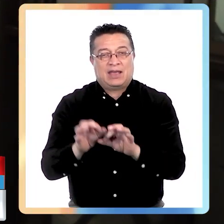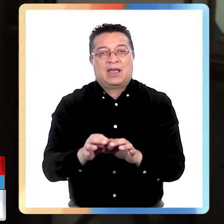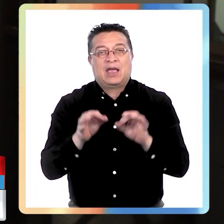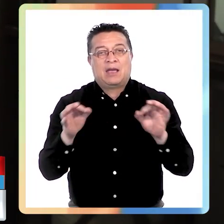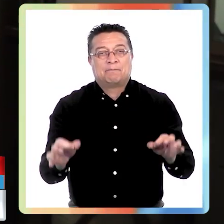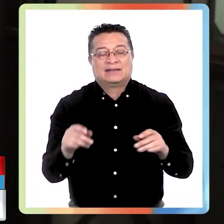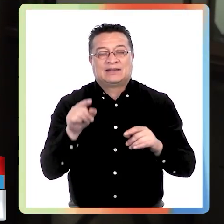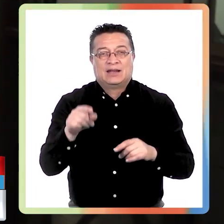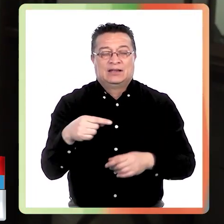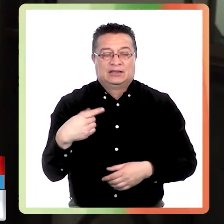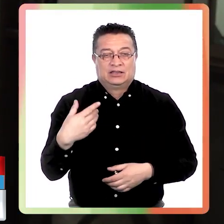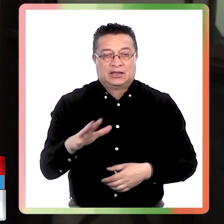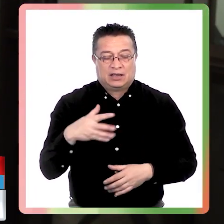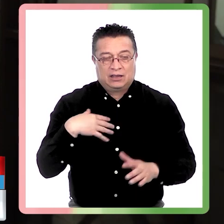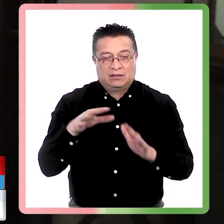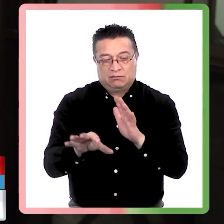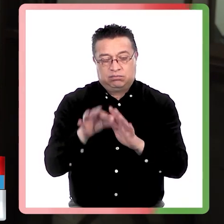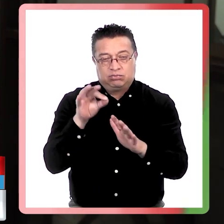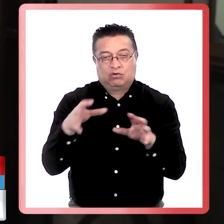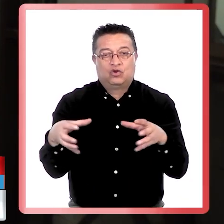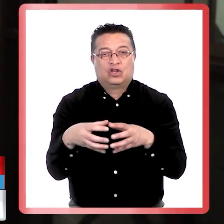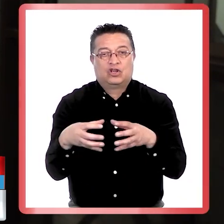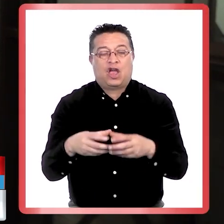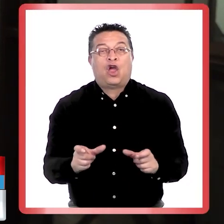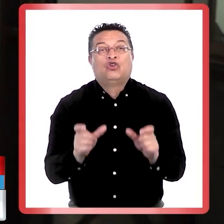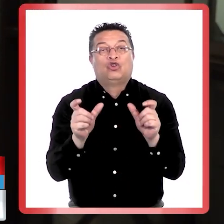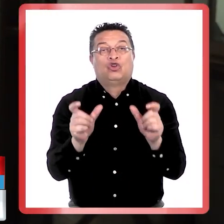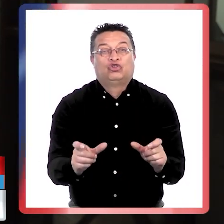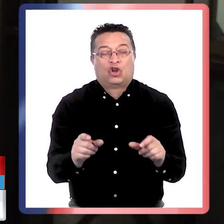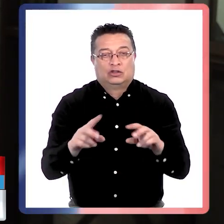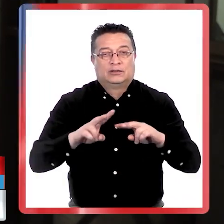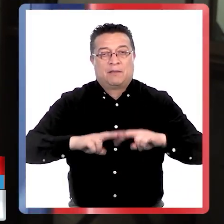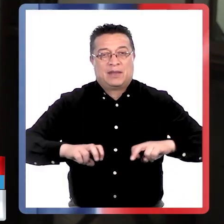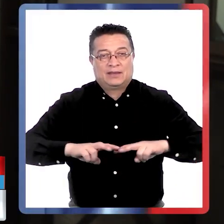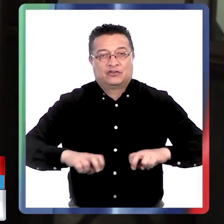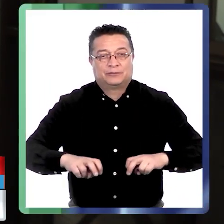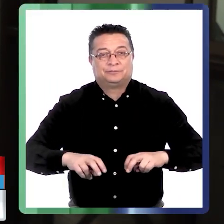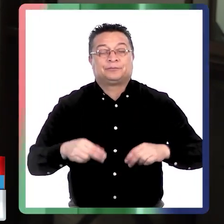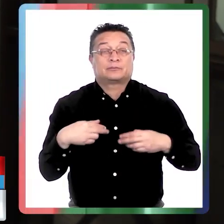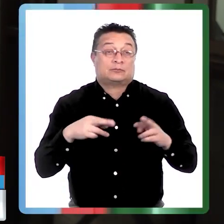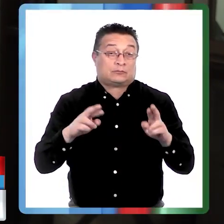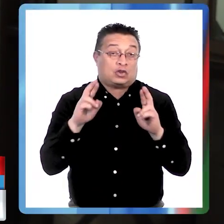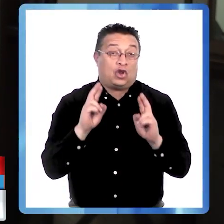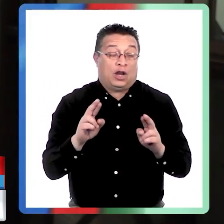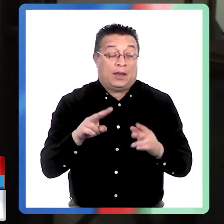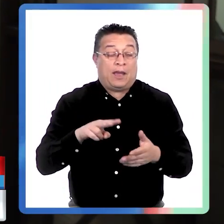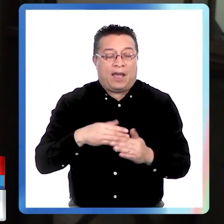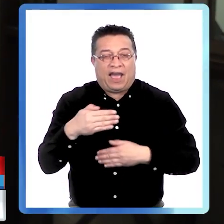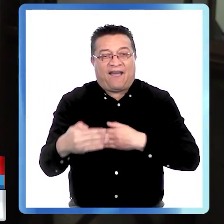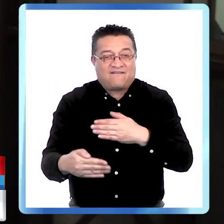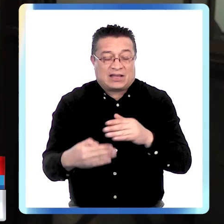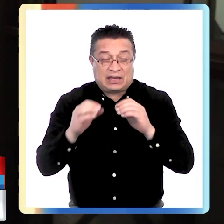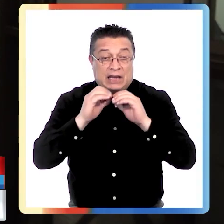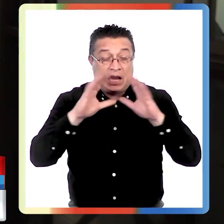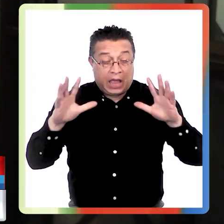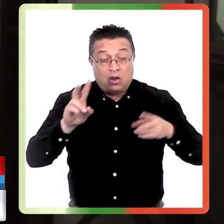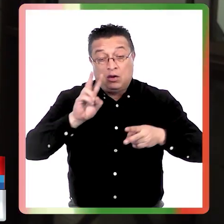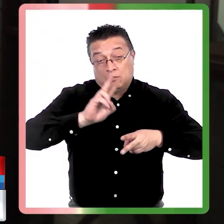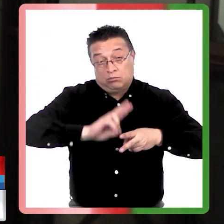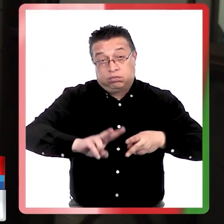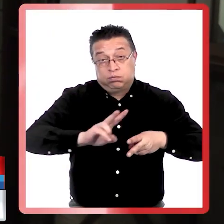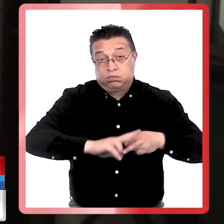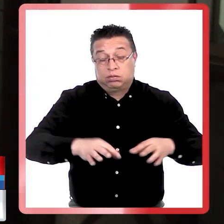en esa materia específica, que fue lo que encontró la unidad de control en su investigación. Y esperemos que eso avance con claridad y se